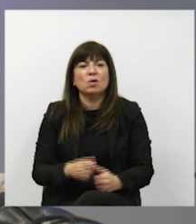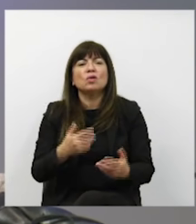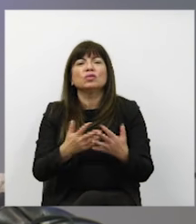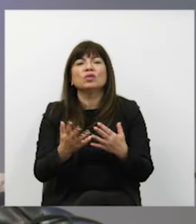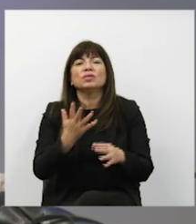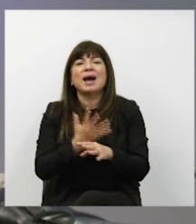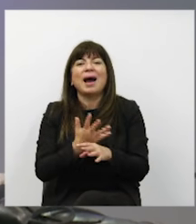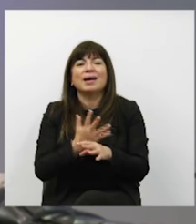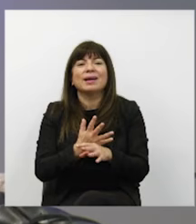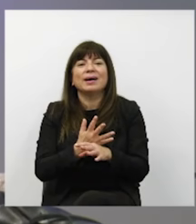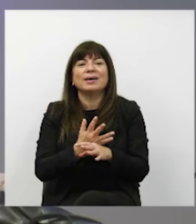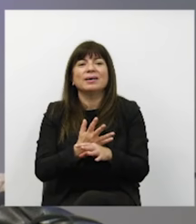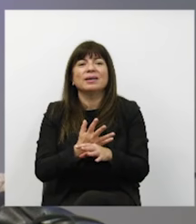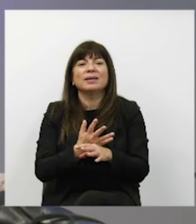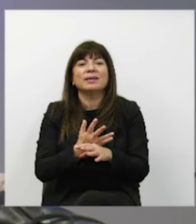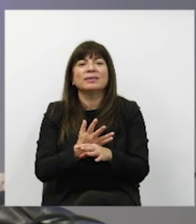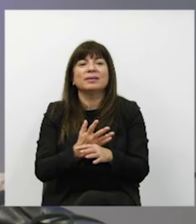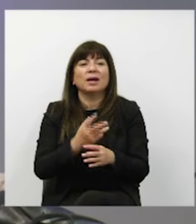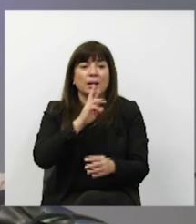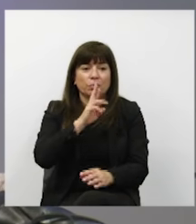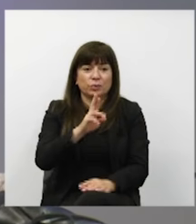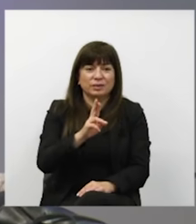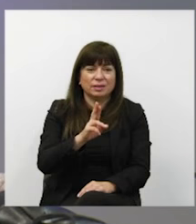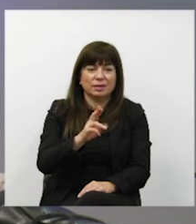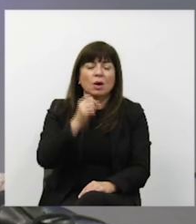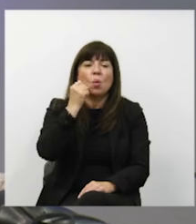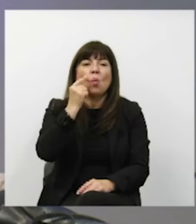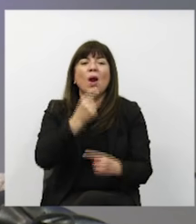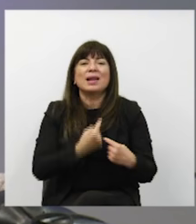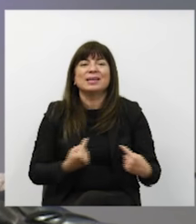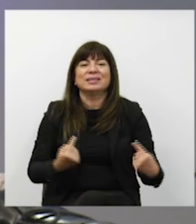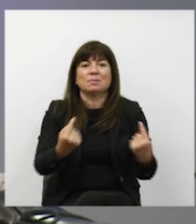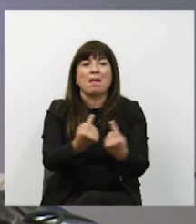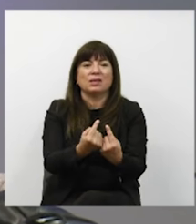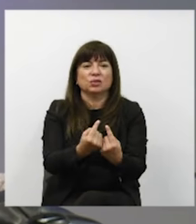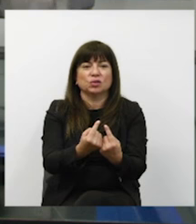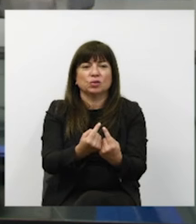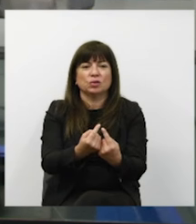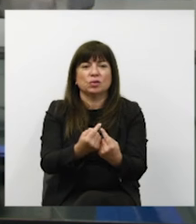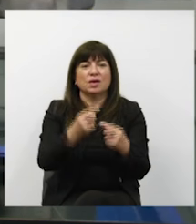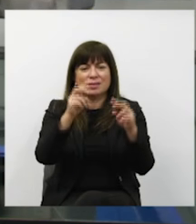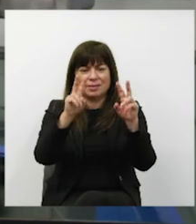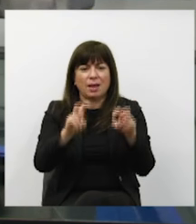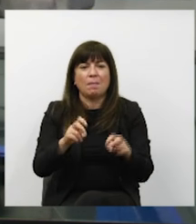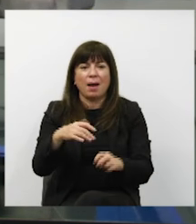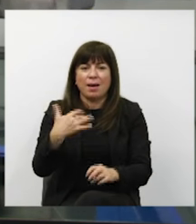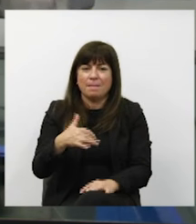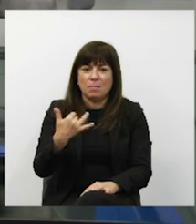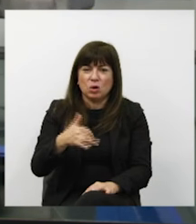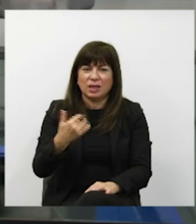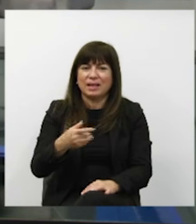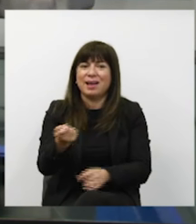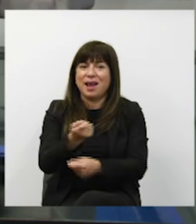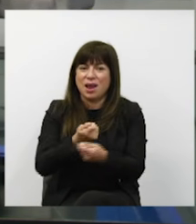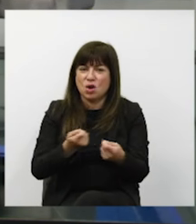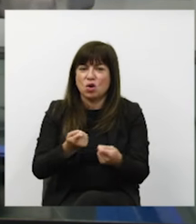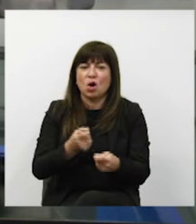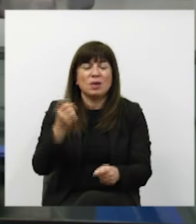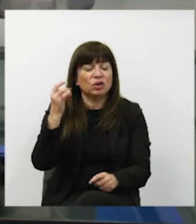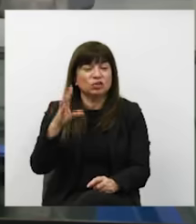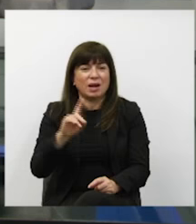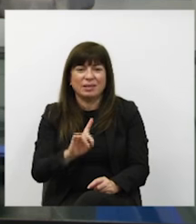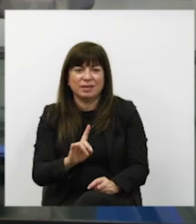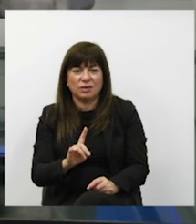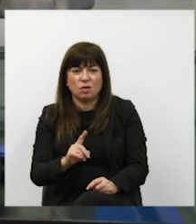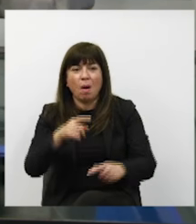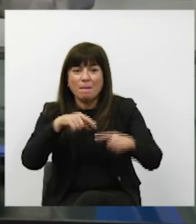la respuesta a esos desafíos? Me refiero en qué espacio, porque yo ahí quiero meter el tema contingente, que si bien no es estrictamente económico, me